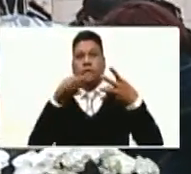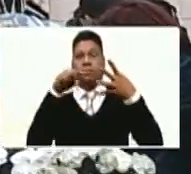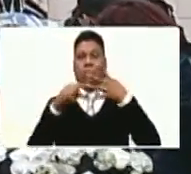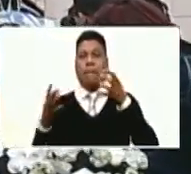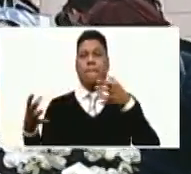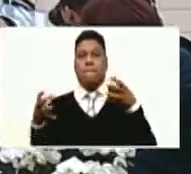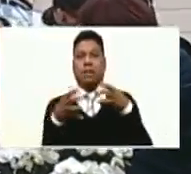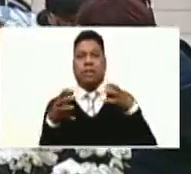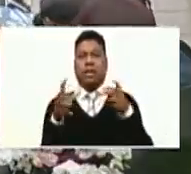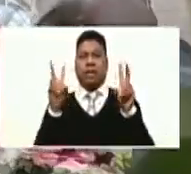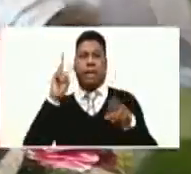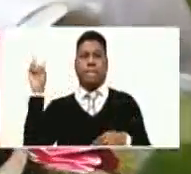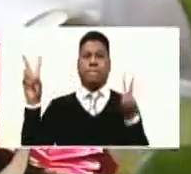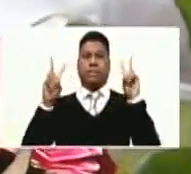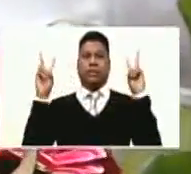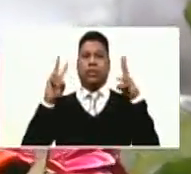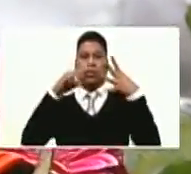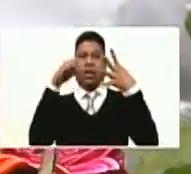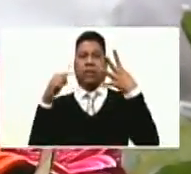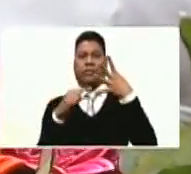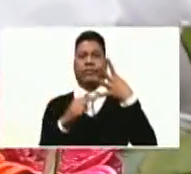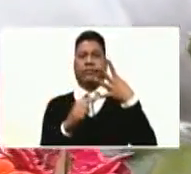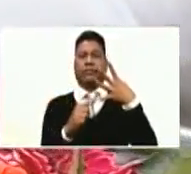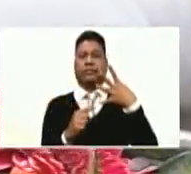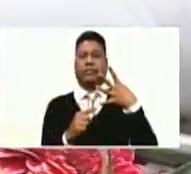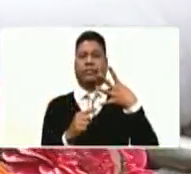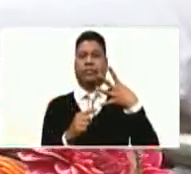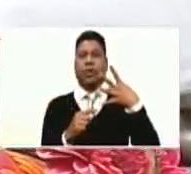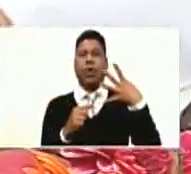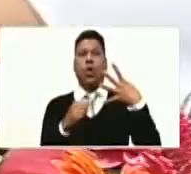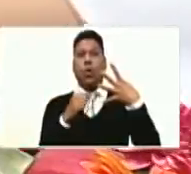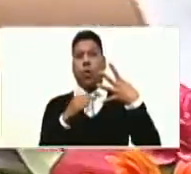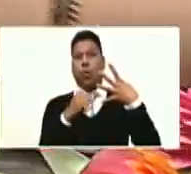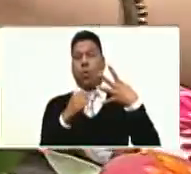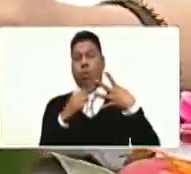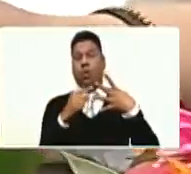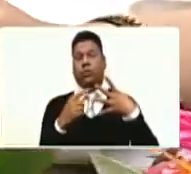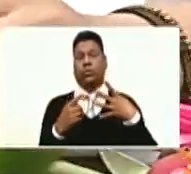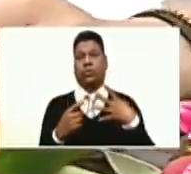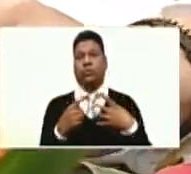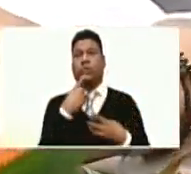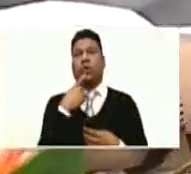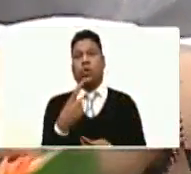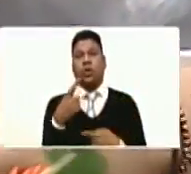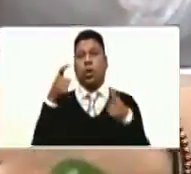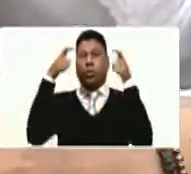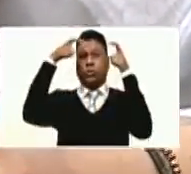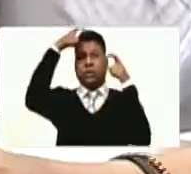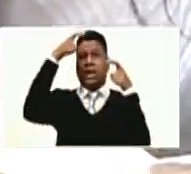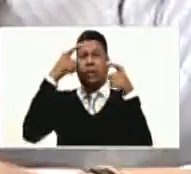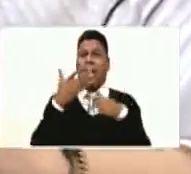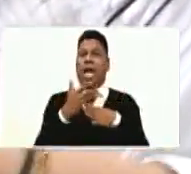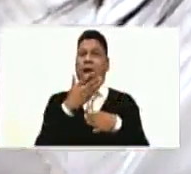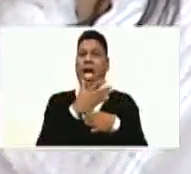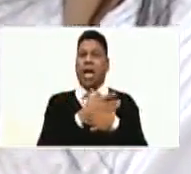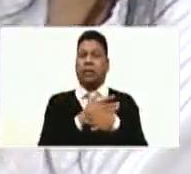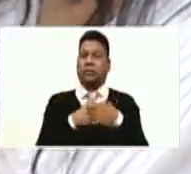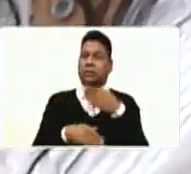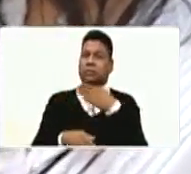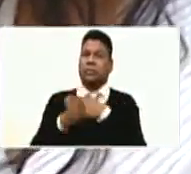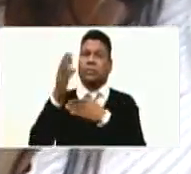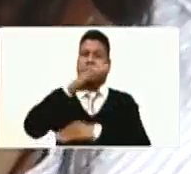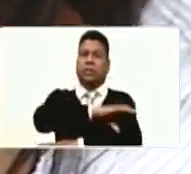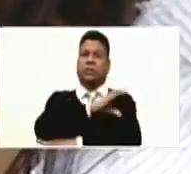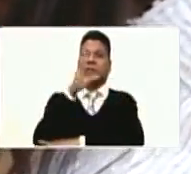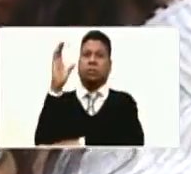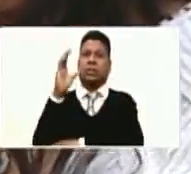son parte de lo que fue la última proclama del comandante Hugo Chávez. En un escenario como el que tenemos ahora, de serias dificultades, que